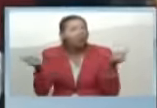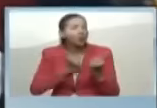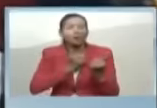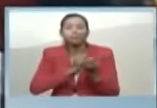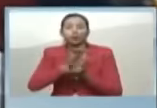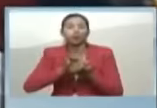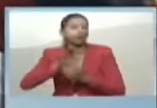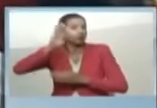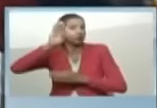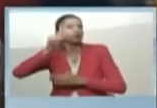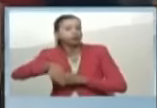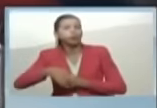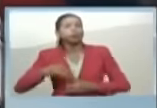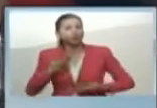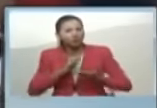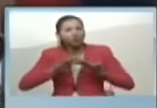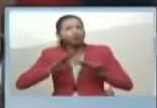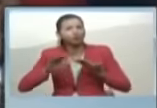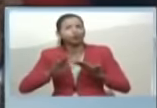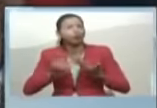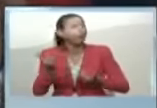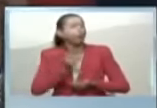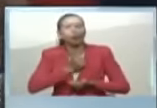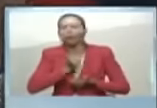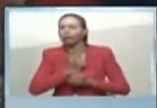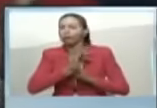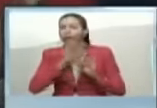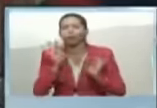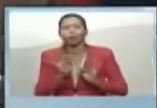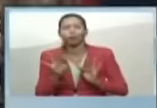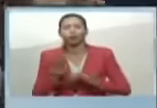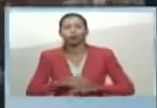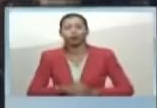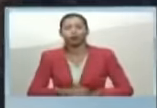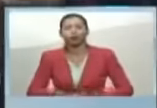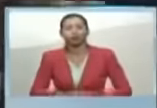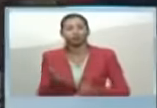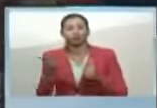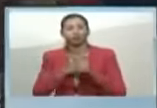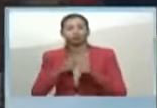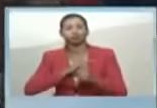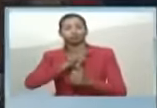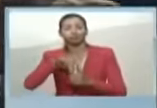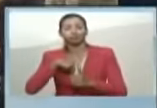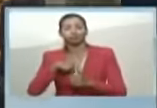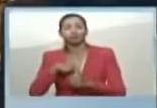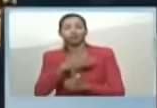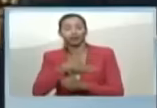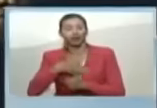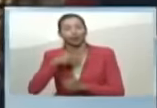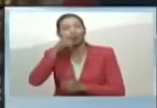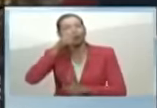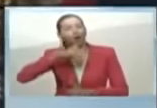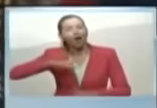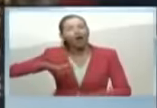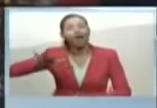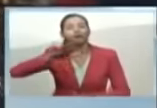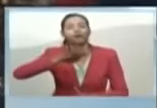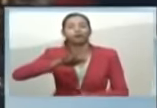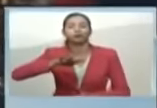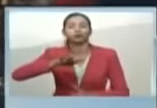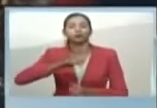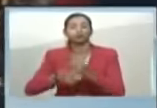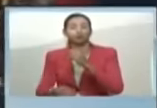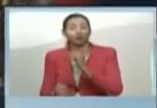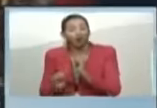como sea. En primer lugar, nosotros creemos que el poder popular, que nació hace 16